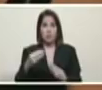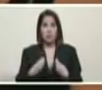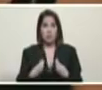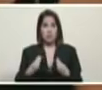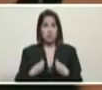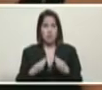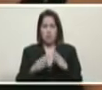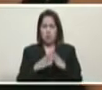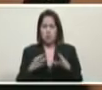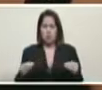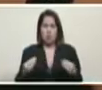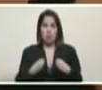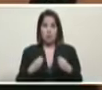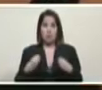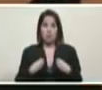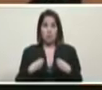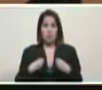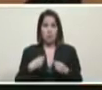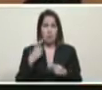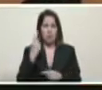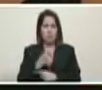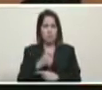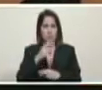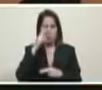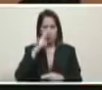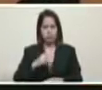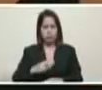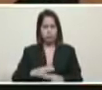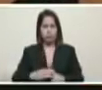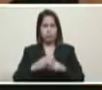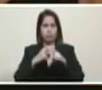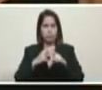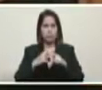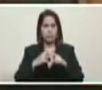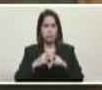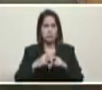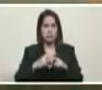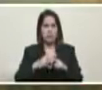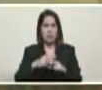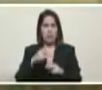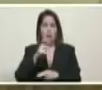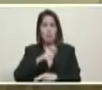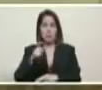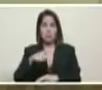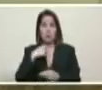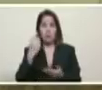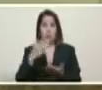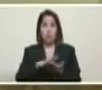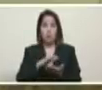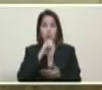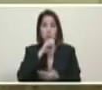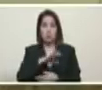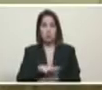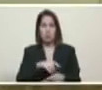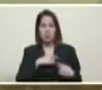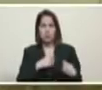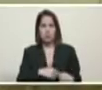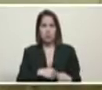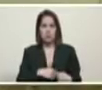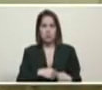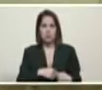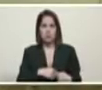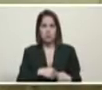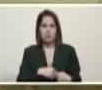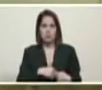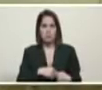que estamos vivos debemos consagrarnos a los mártires que ustedes tienen en su corazón y llevarla a